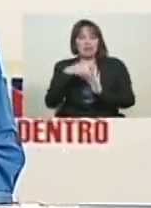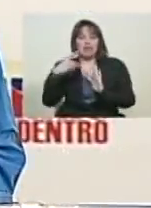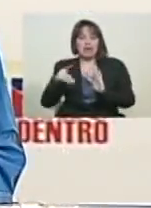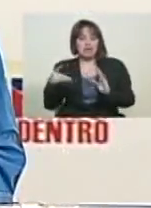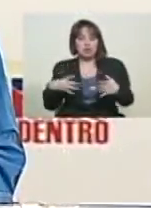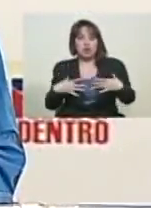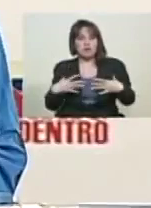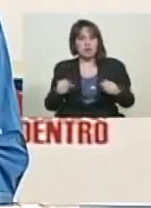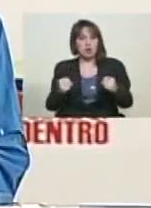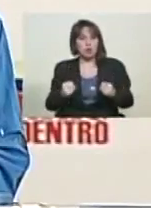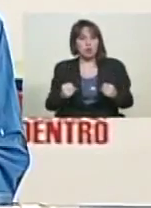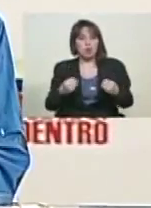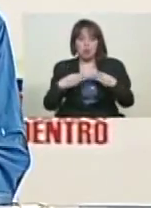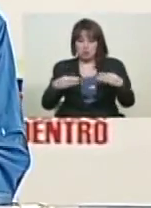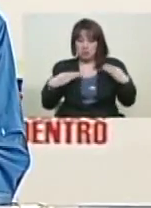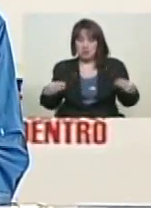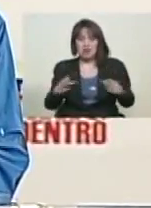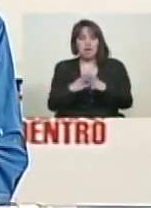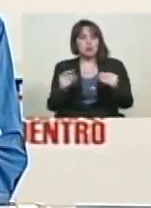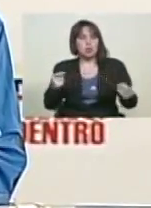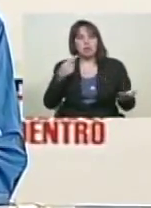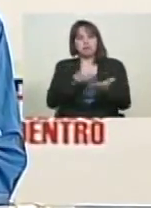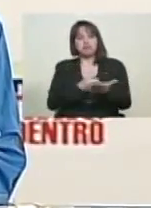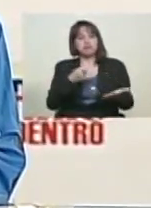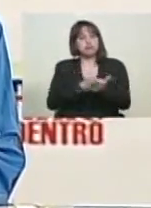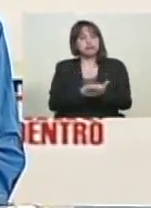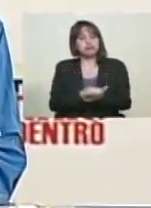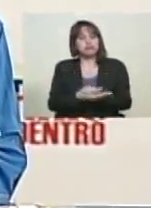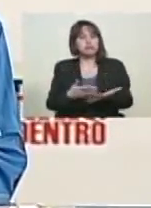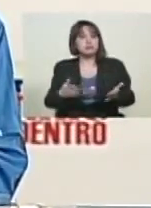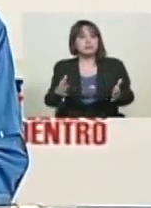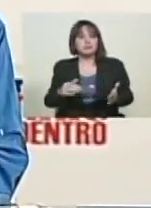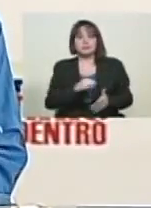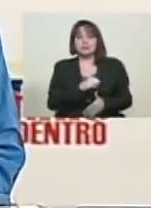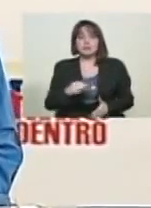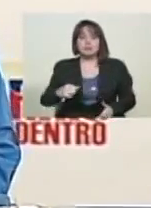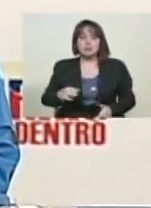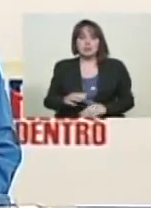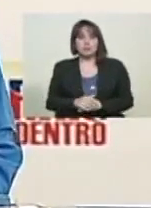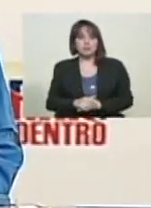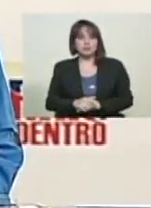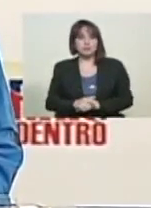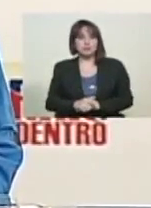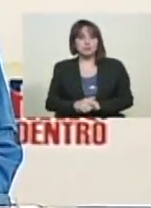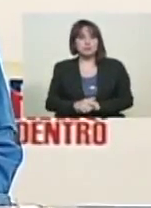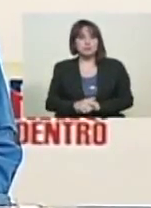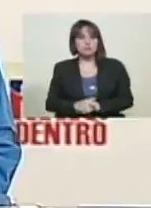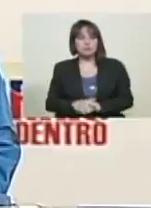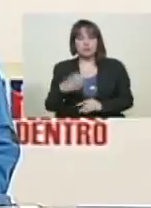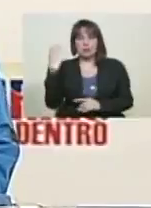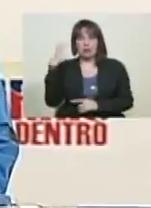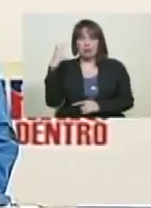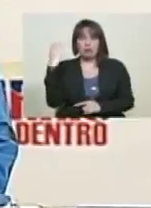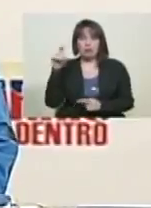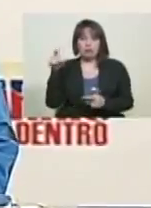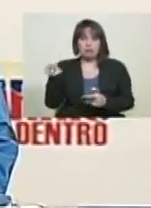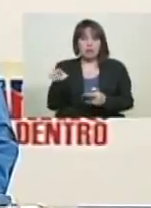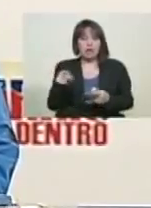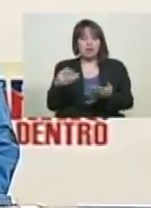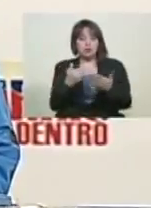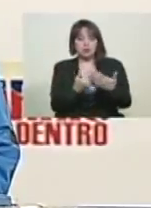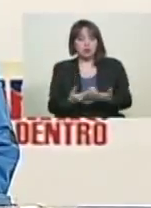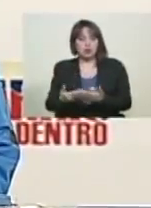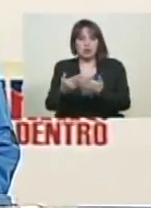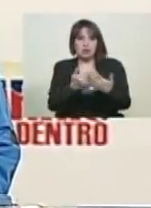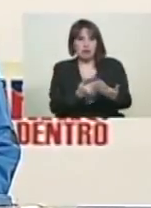salud pública. En Colombia, ir a un médico es un lujo. En Colombia, estudiar